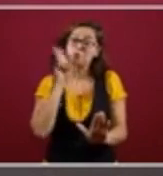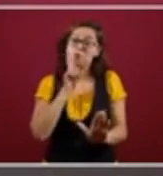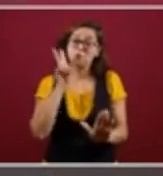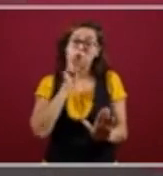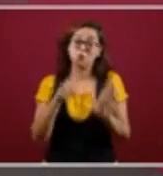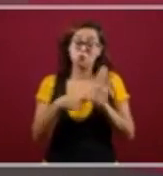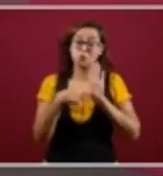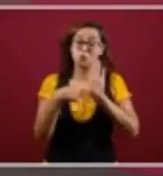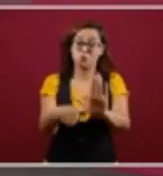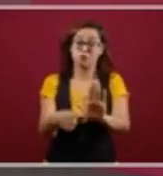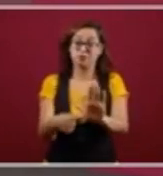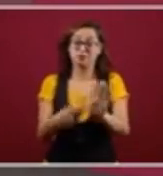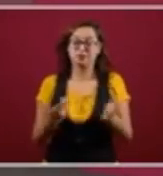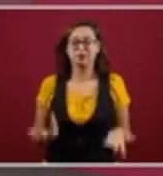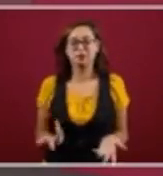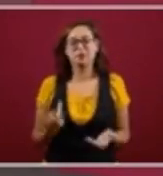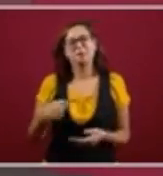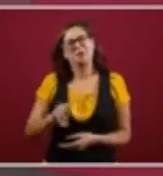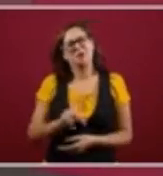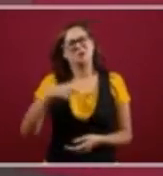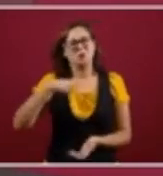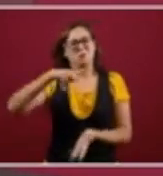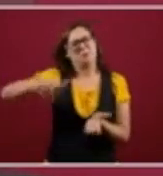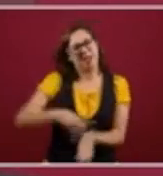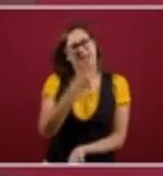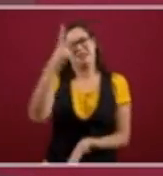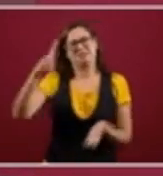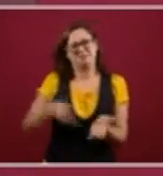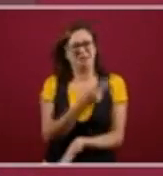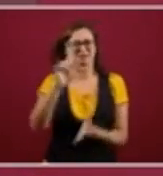como dicen los abogados, no les voy a estar leyendo el artículo